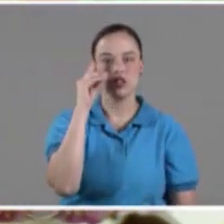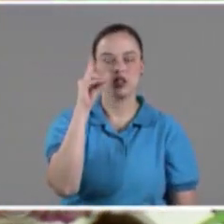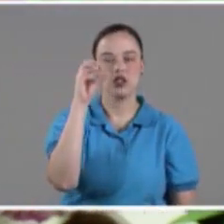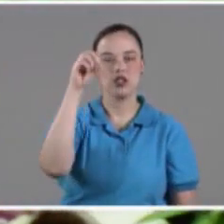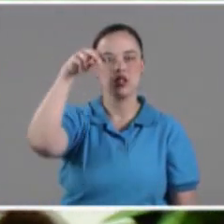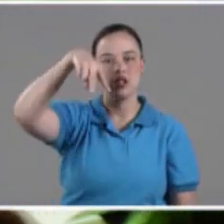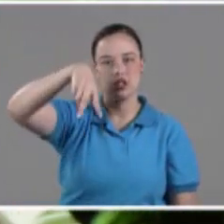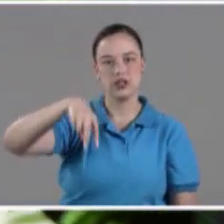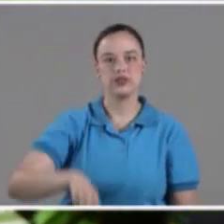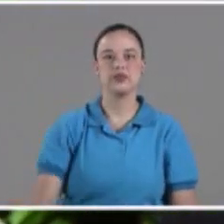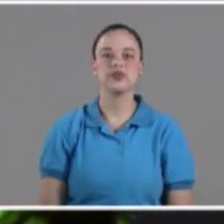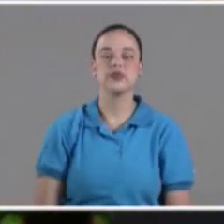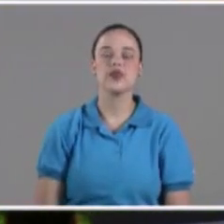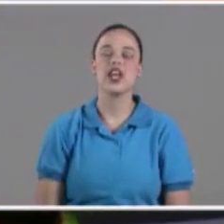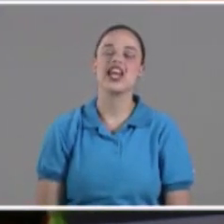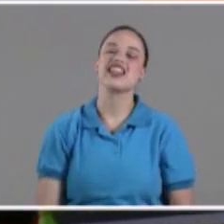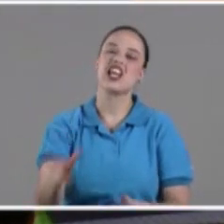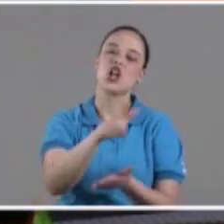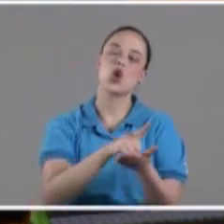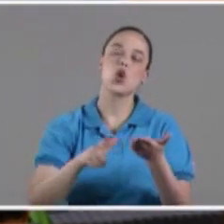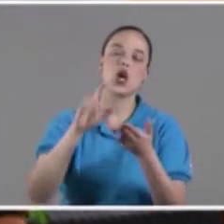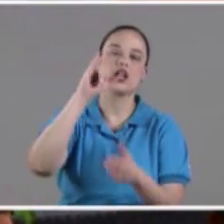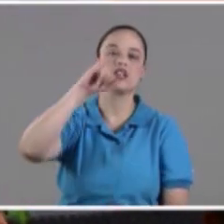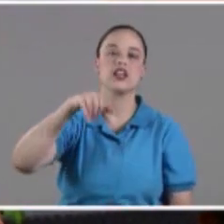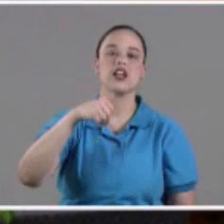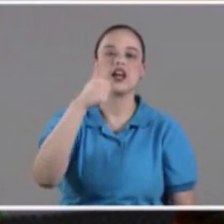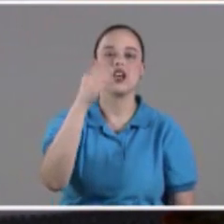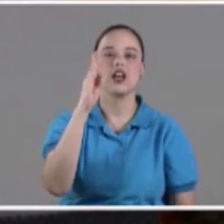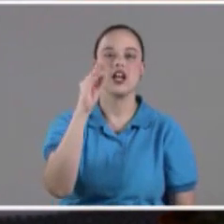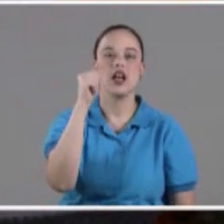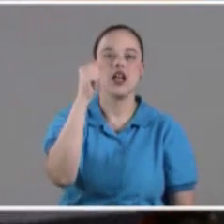en la era de las jabalinas preparadas